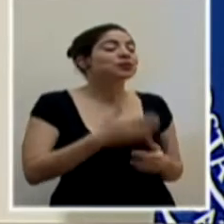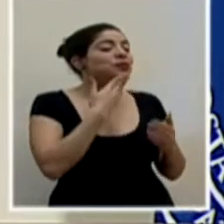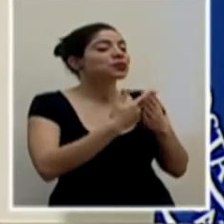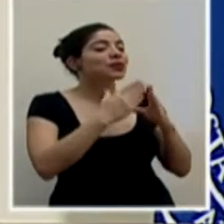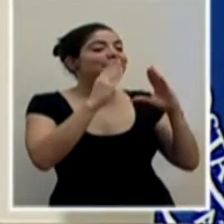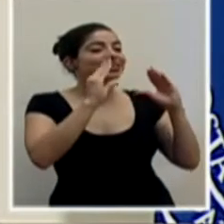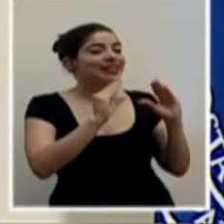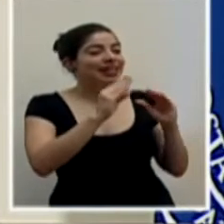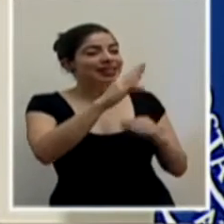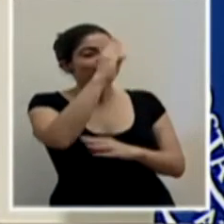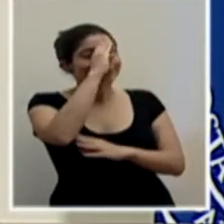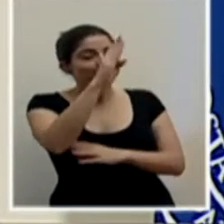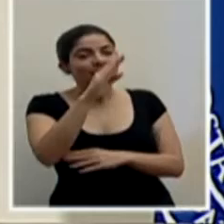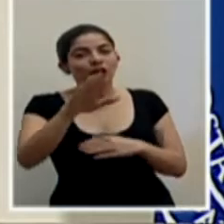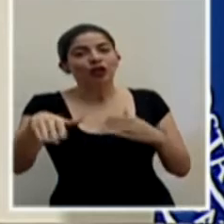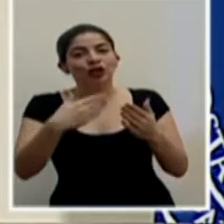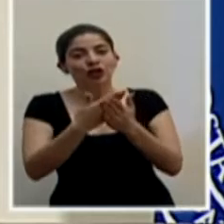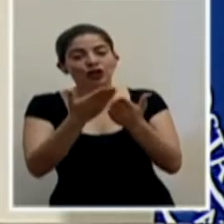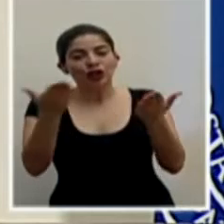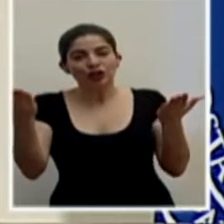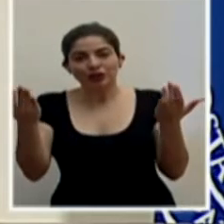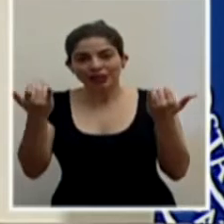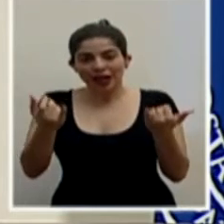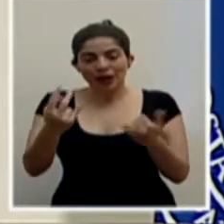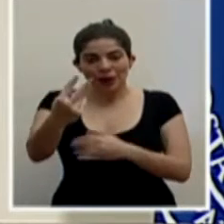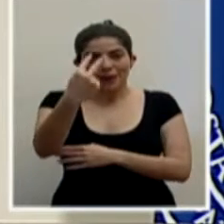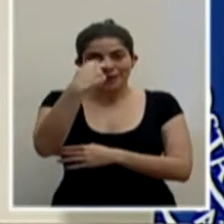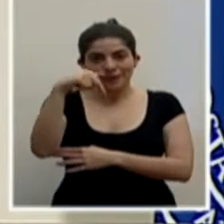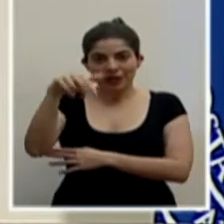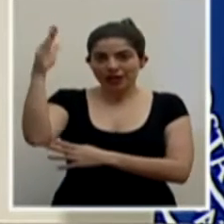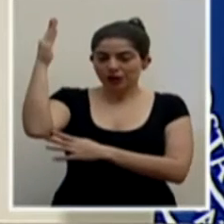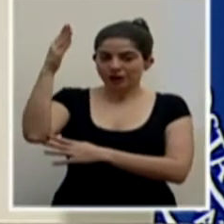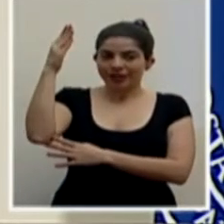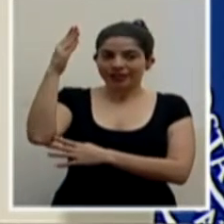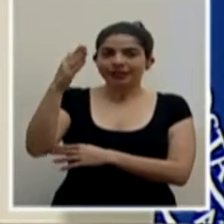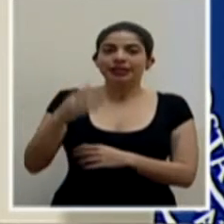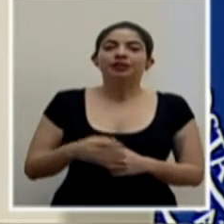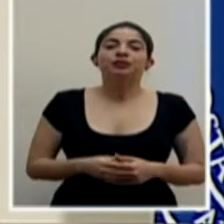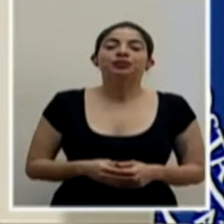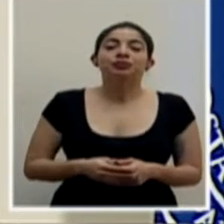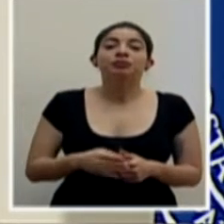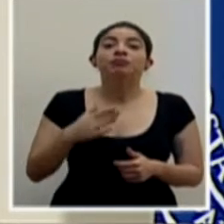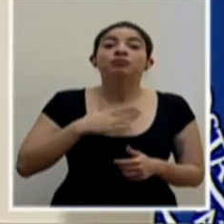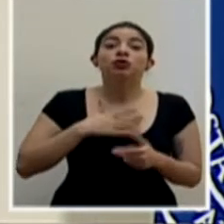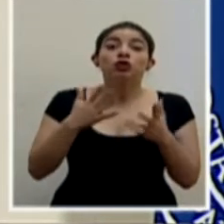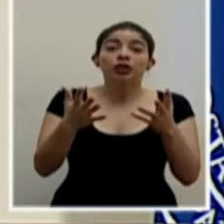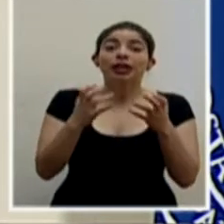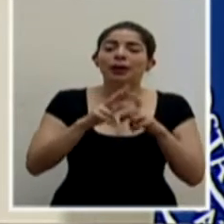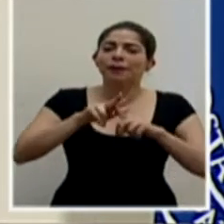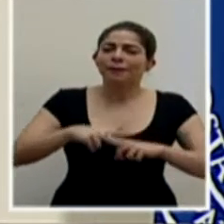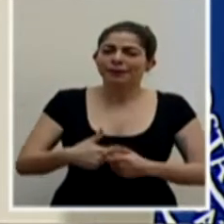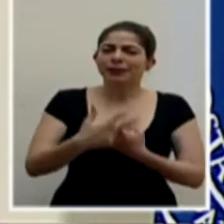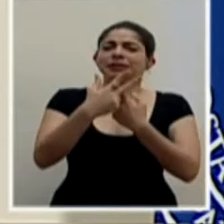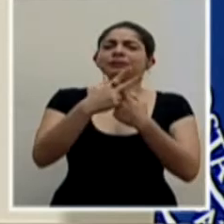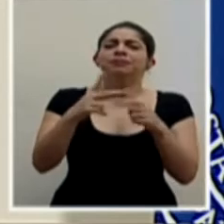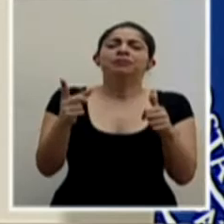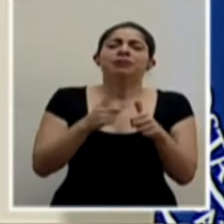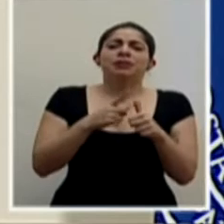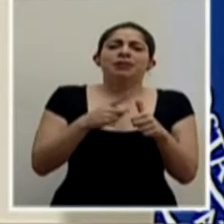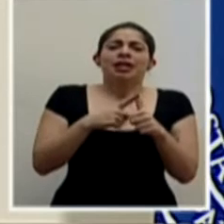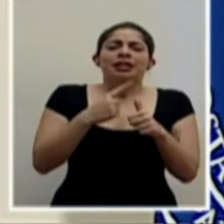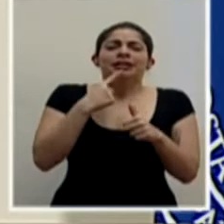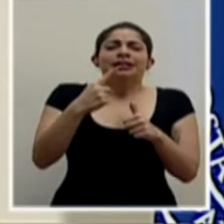buenas tardes. Un saludo a todos los que están viendo esta conferencia de prensa. Quisiera empezar primero con